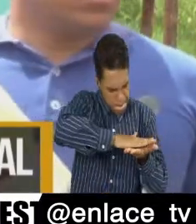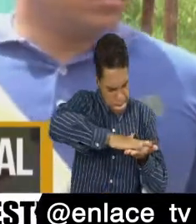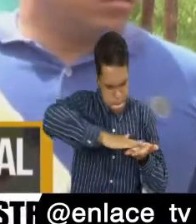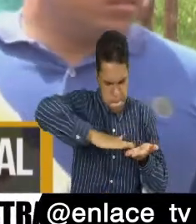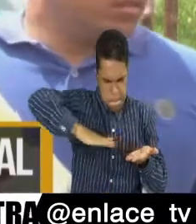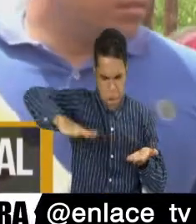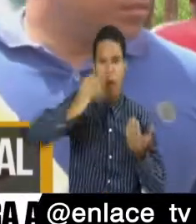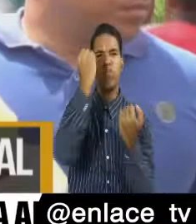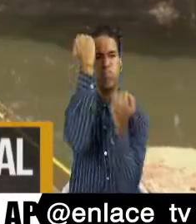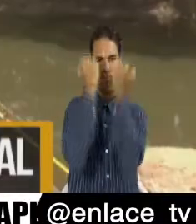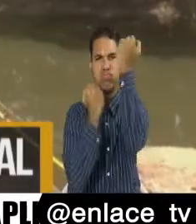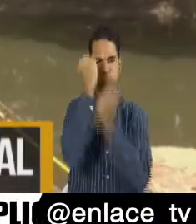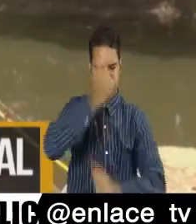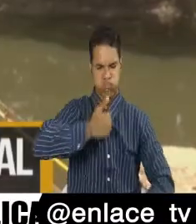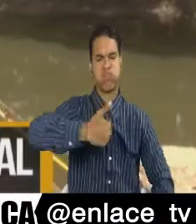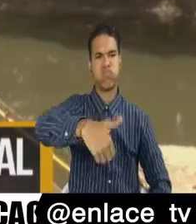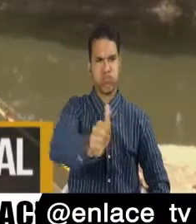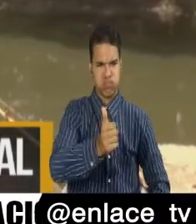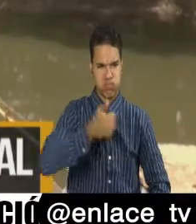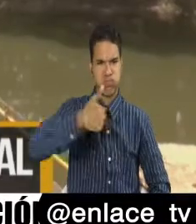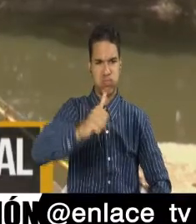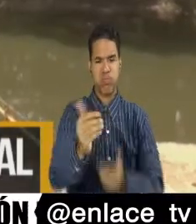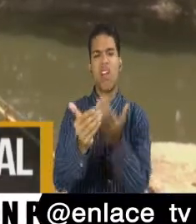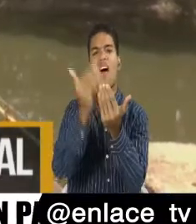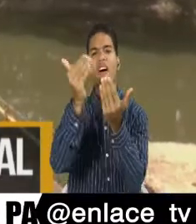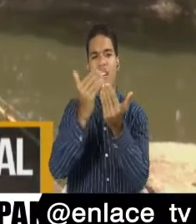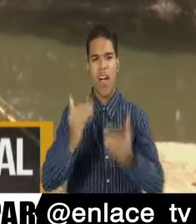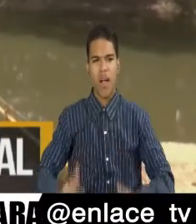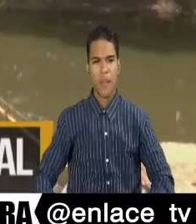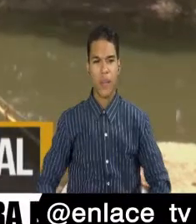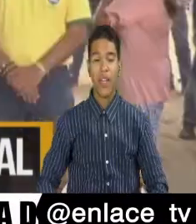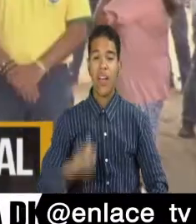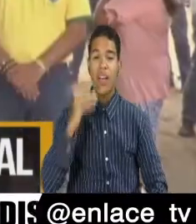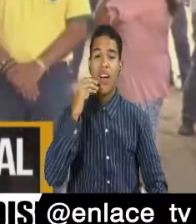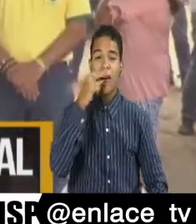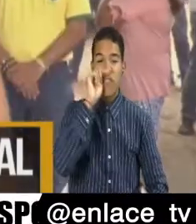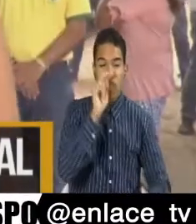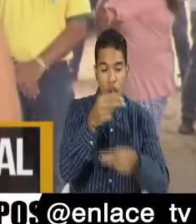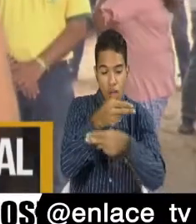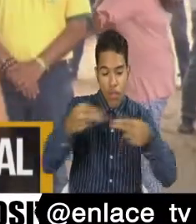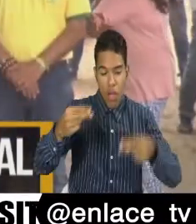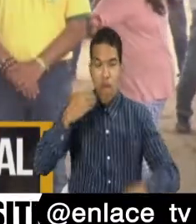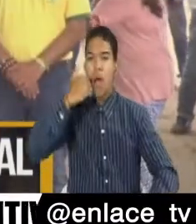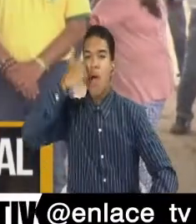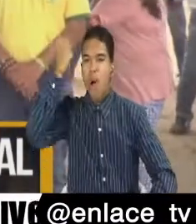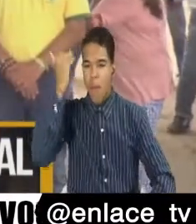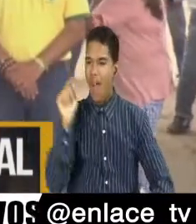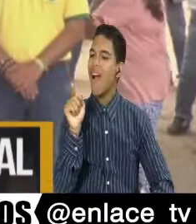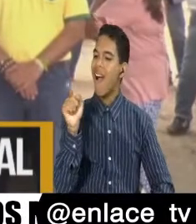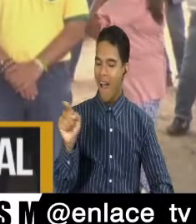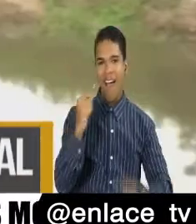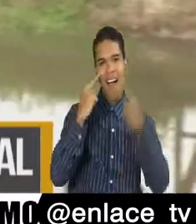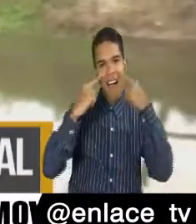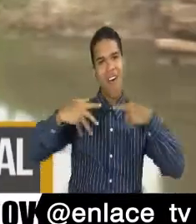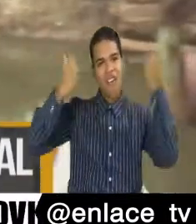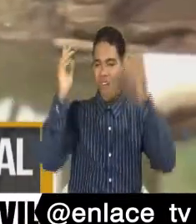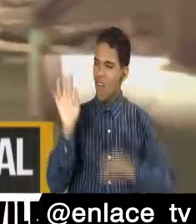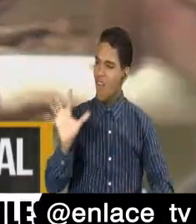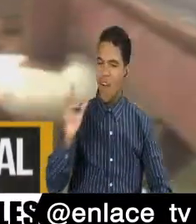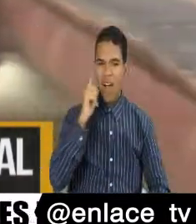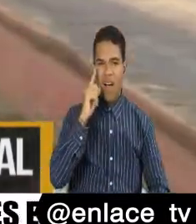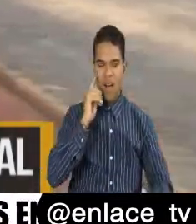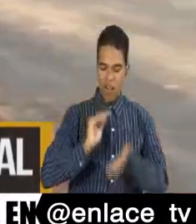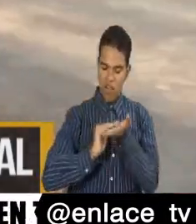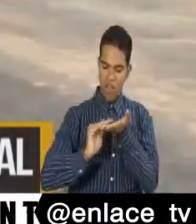funcionar perfectamente. Niños y adultos fueron los protagonistas de la jornada. Ahora la reconstrucción del puente, al que se le mejoraron 20 metros de largo